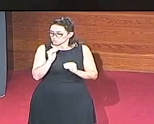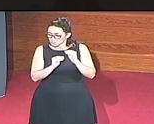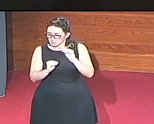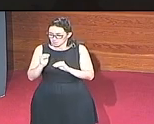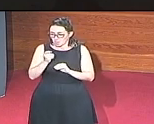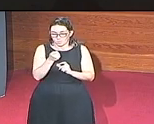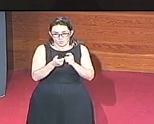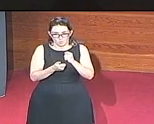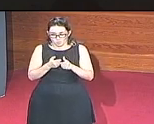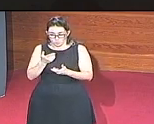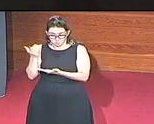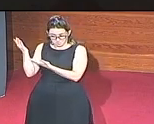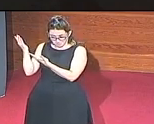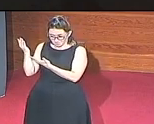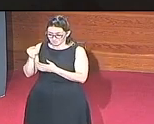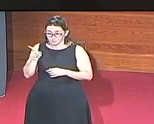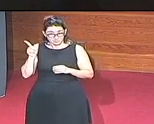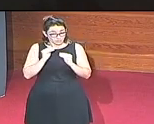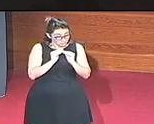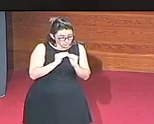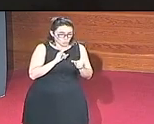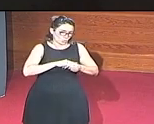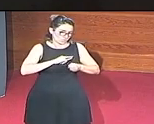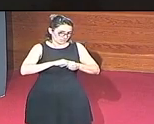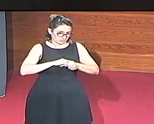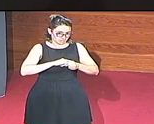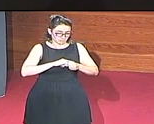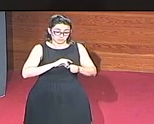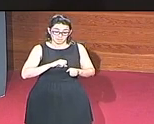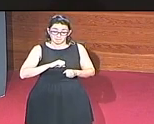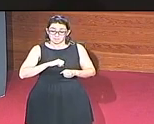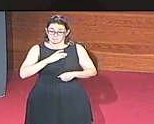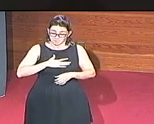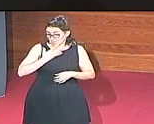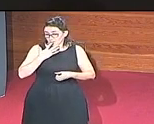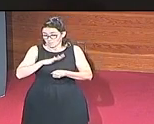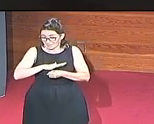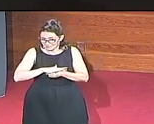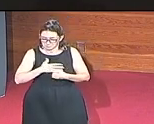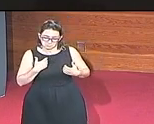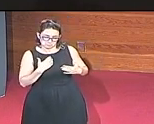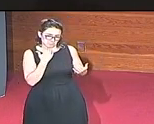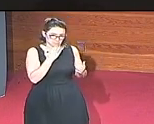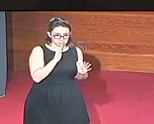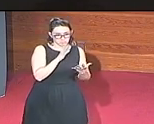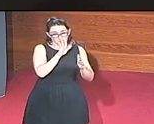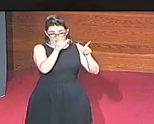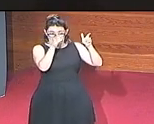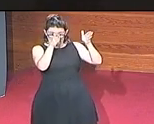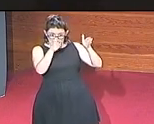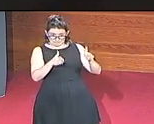esto lo hacemos el lunes más o menos el martes ya ya tengo más o menos la composición de la página